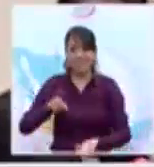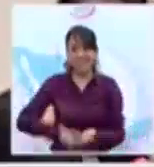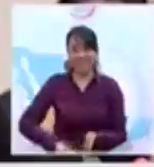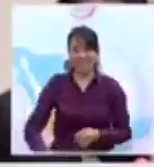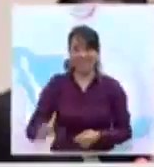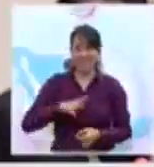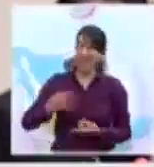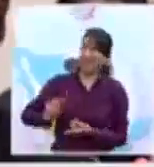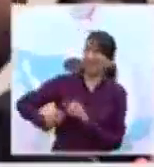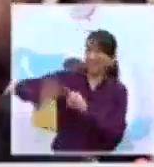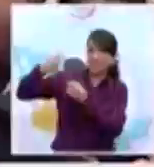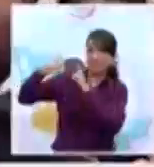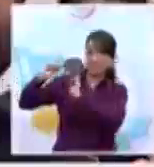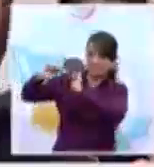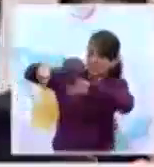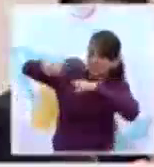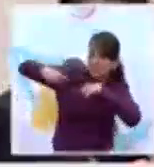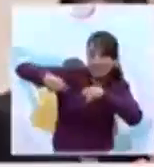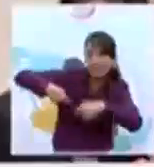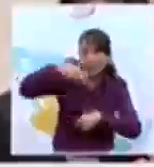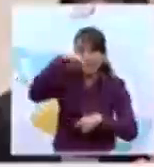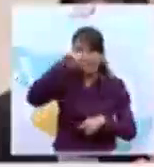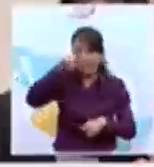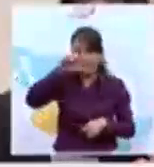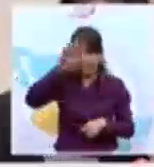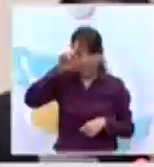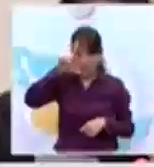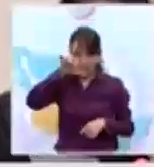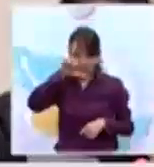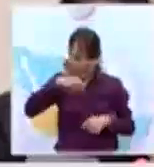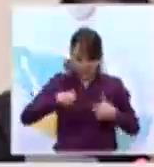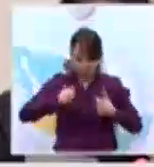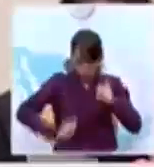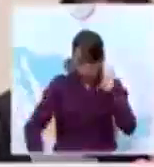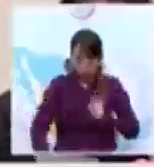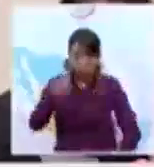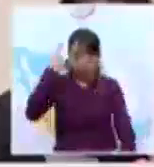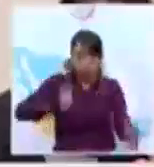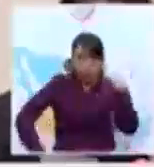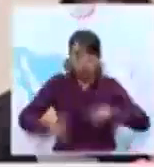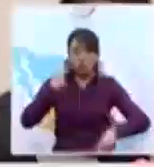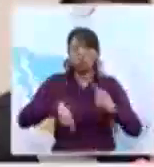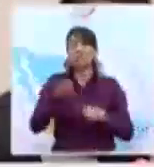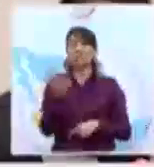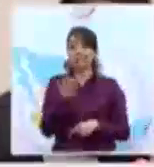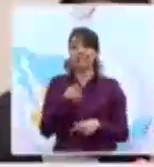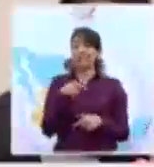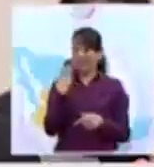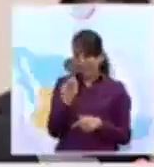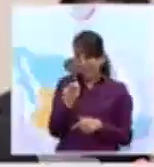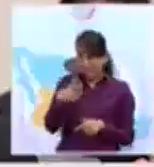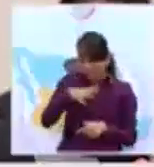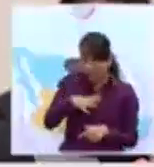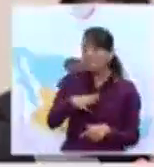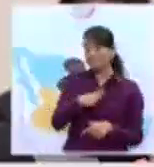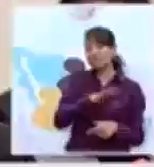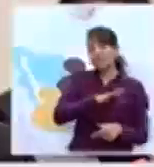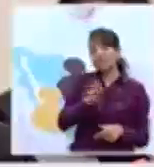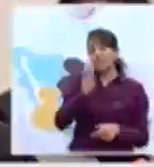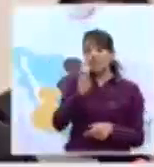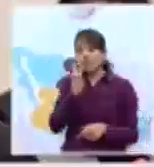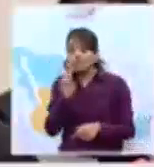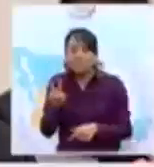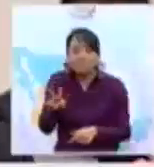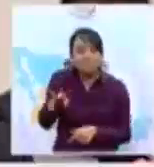de Estado, encontraríamos que incluso los niños de las colonias populares